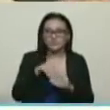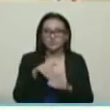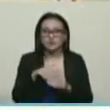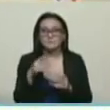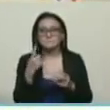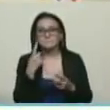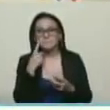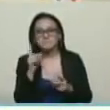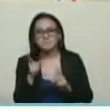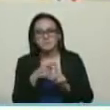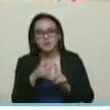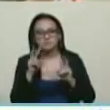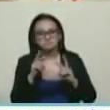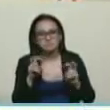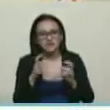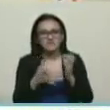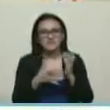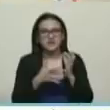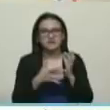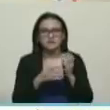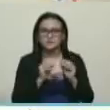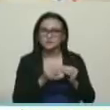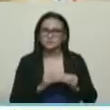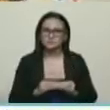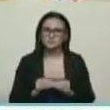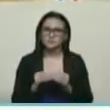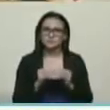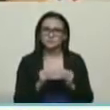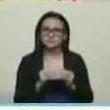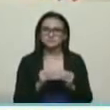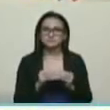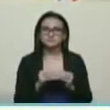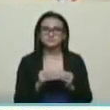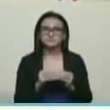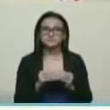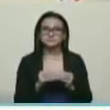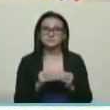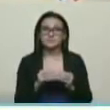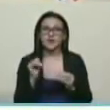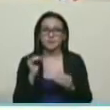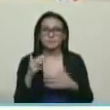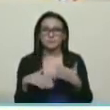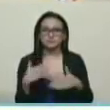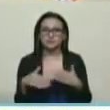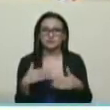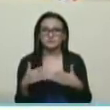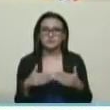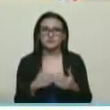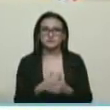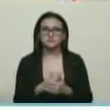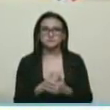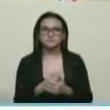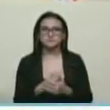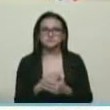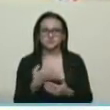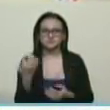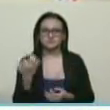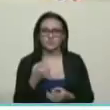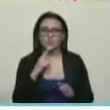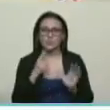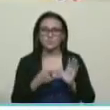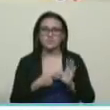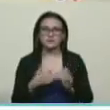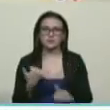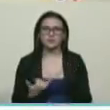se buscan al técnico de soporte, digamos, existe un procedimiento, y esto es lo que estoy segura se está